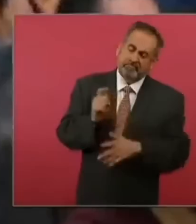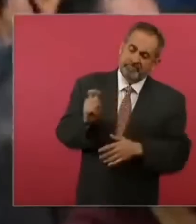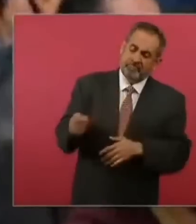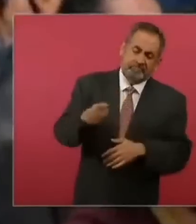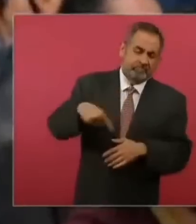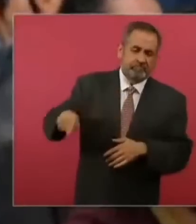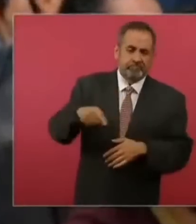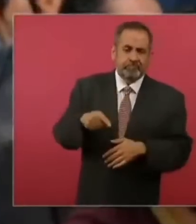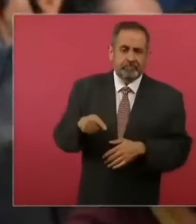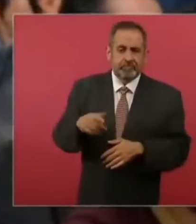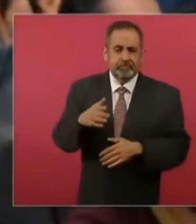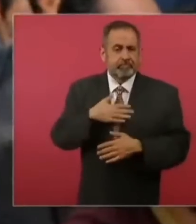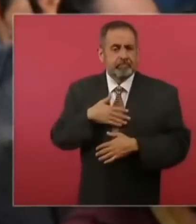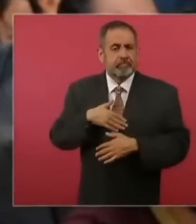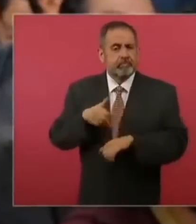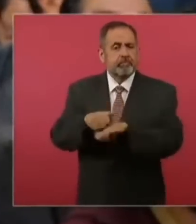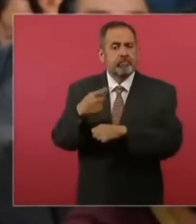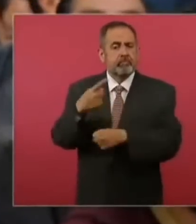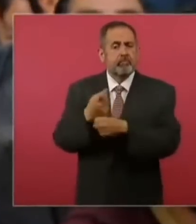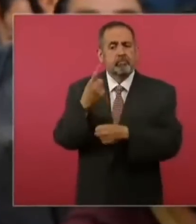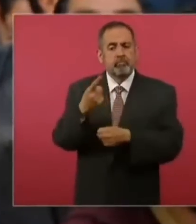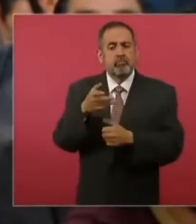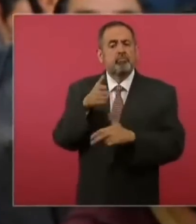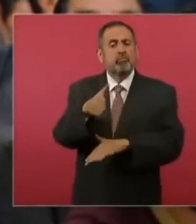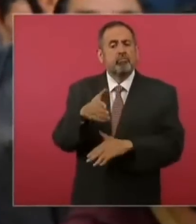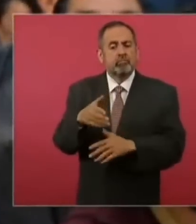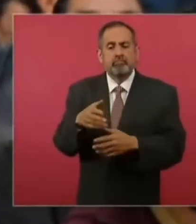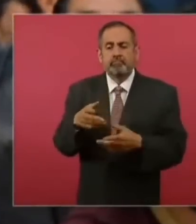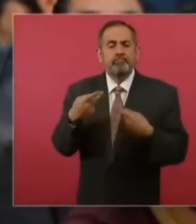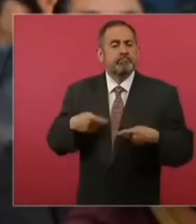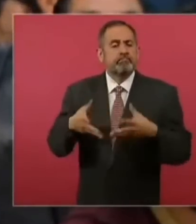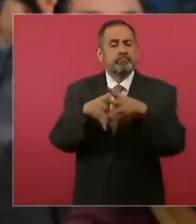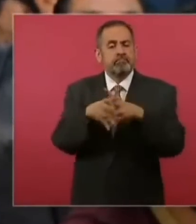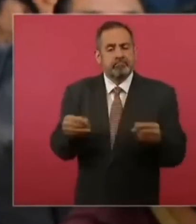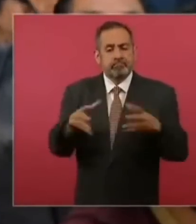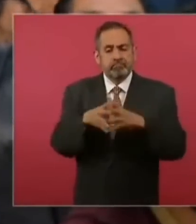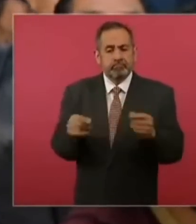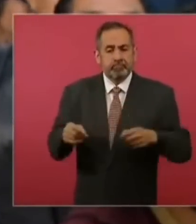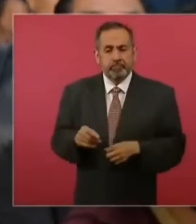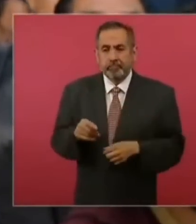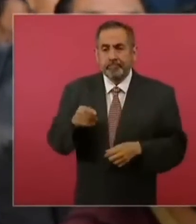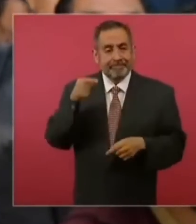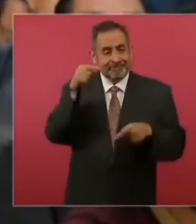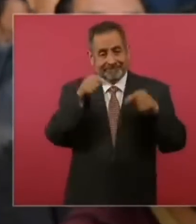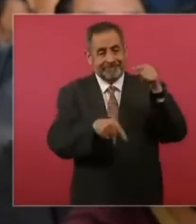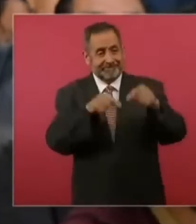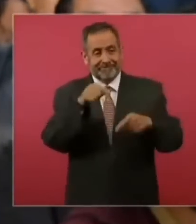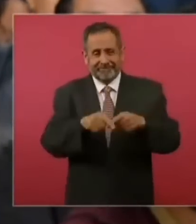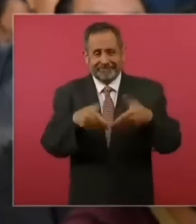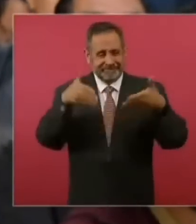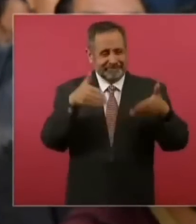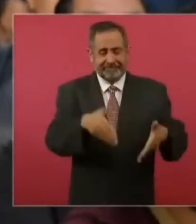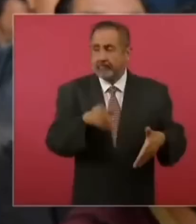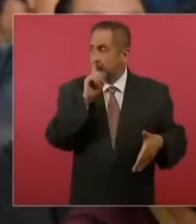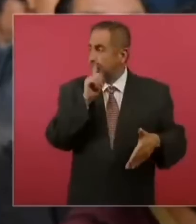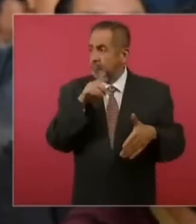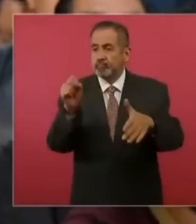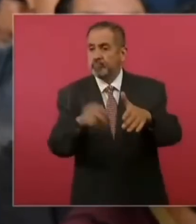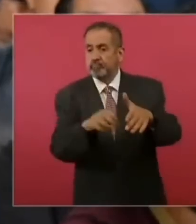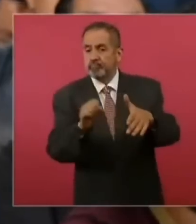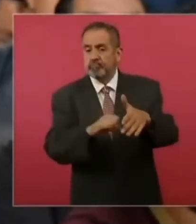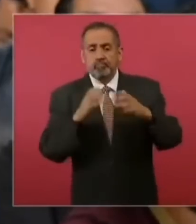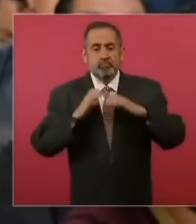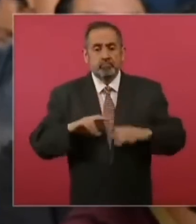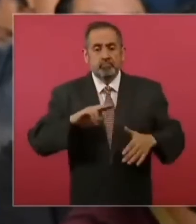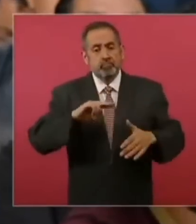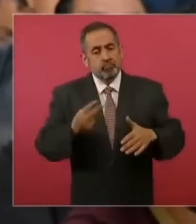brutal, porque somos el estado número 1 en materia de desaparecidos, somos la fosa clandestina más grande de todo el país. ¿Por